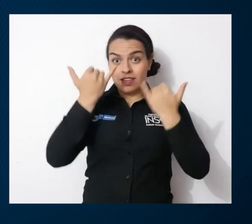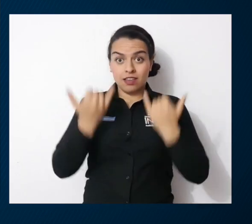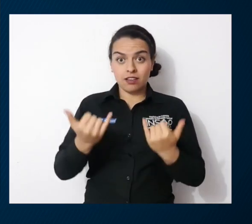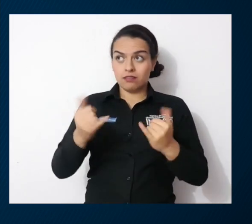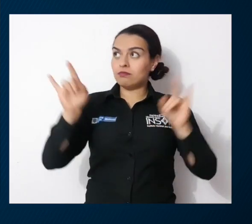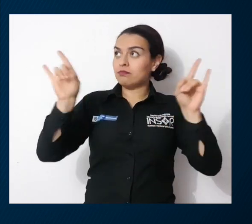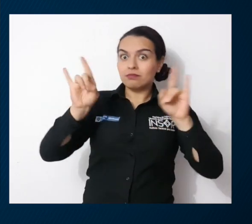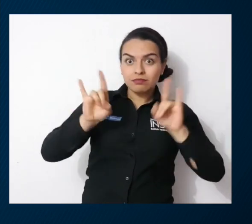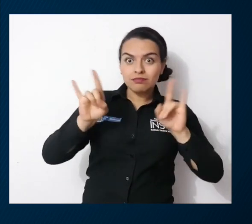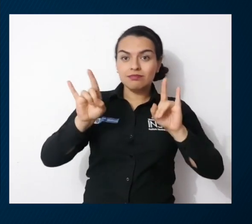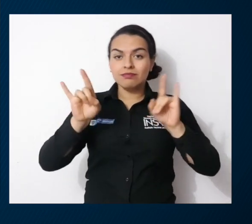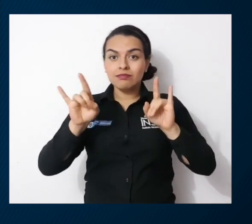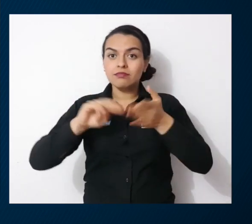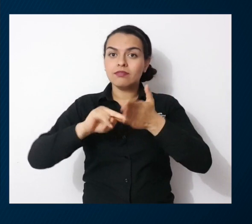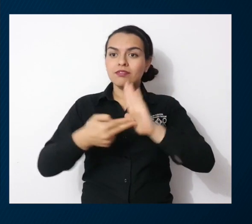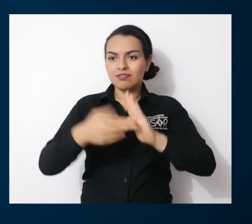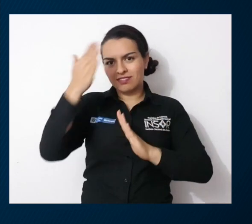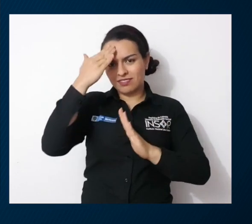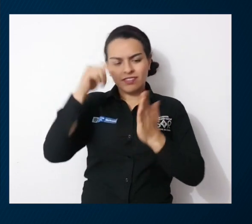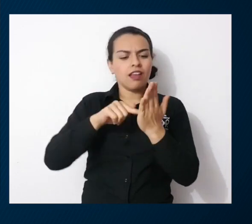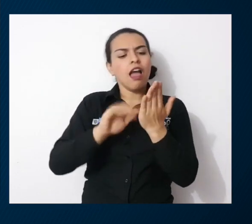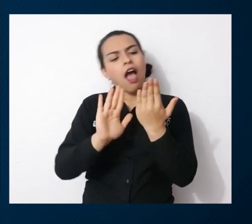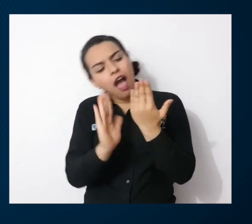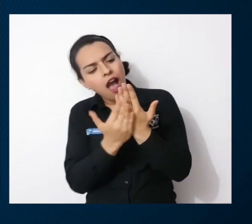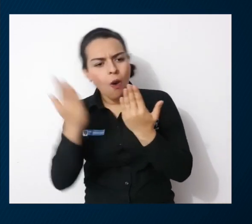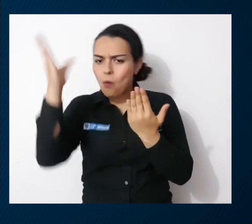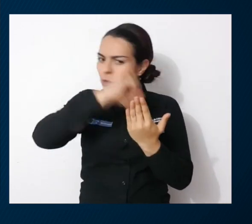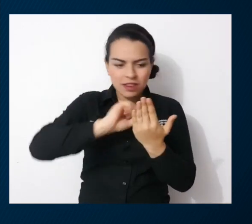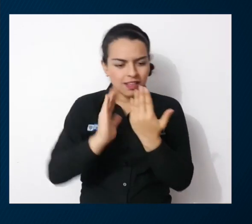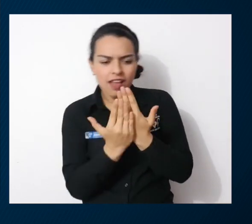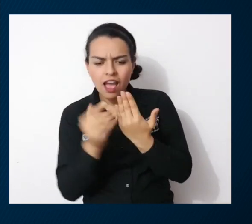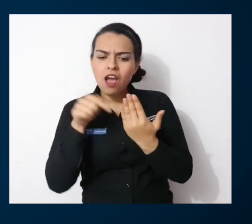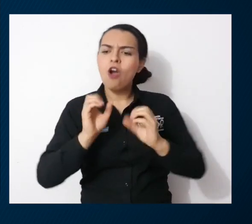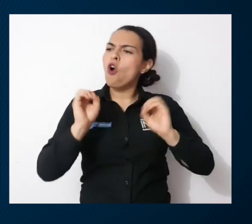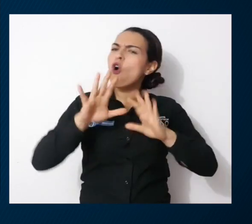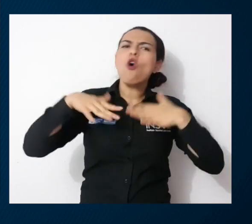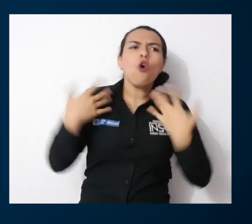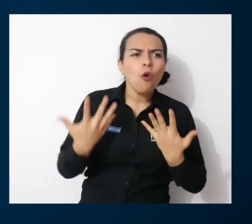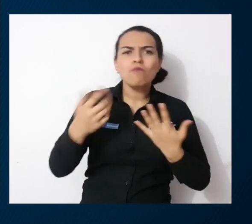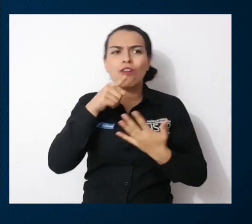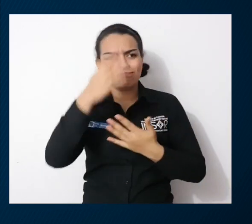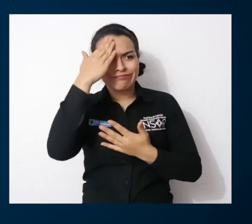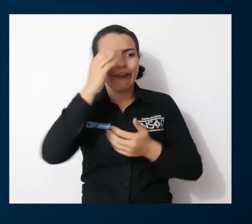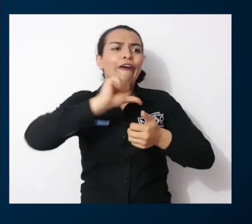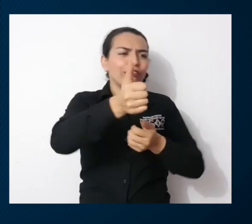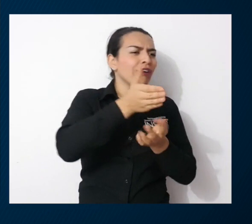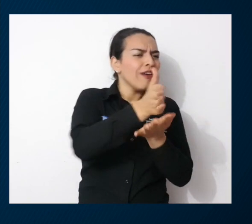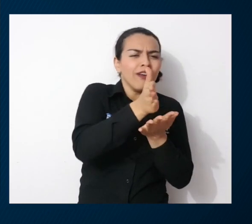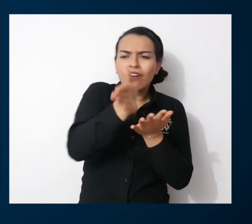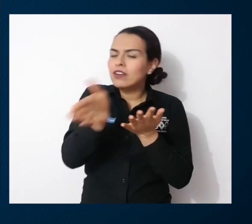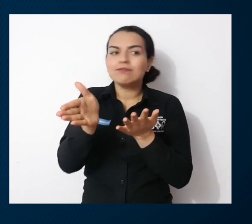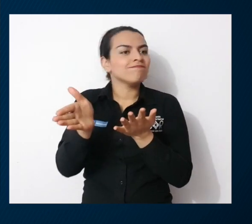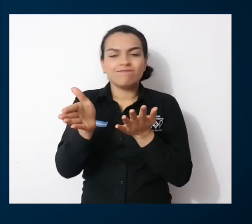no va en un segundo plano o no es distinto a fortalecer las vías terciarias, las vías secundarias y las vías primarias. Es